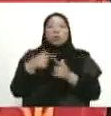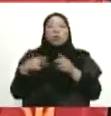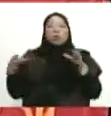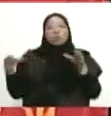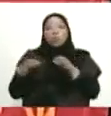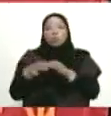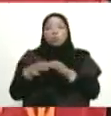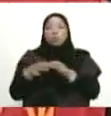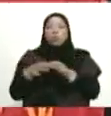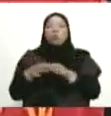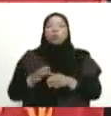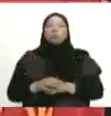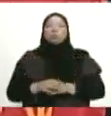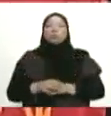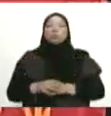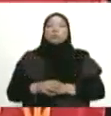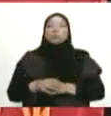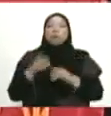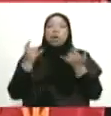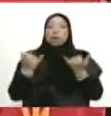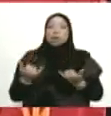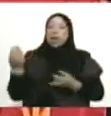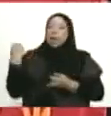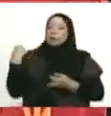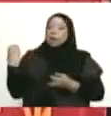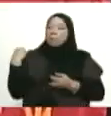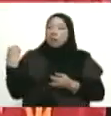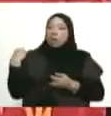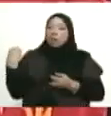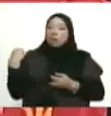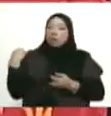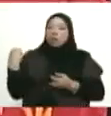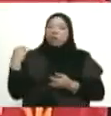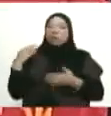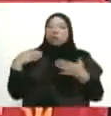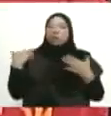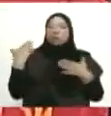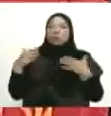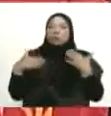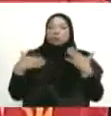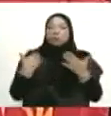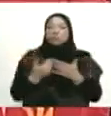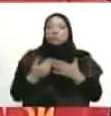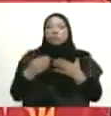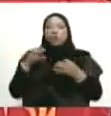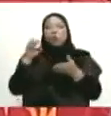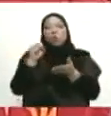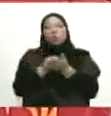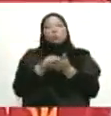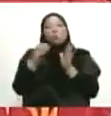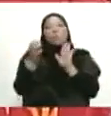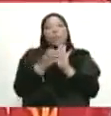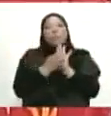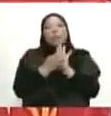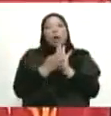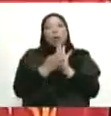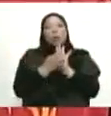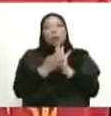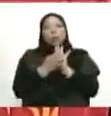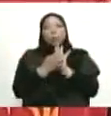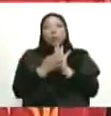grupos desde afuera llaman a golpes de Estado, a desobediencia